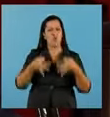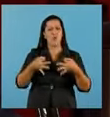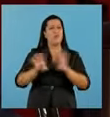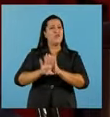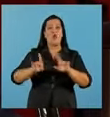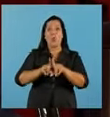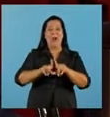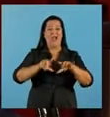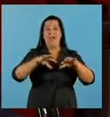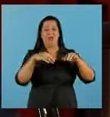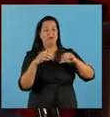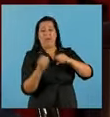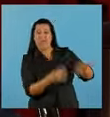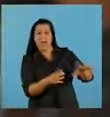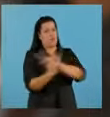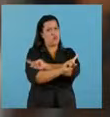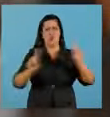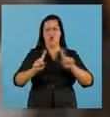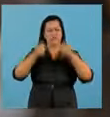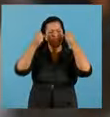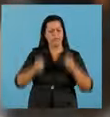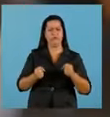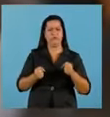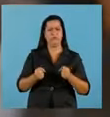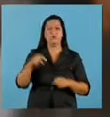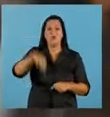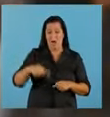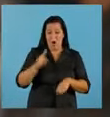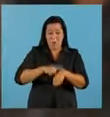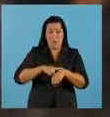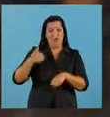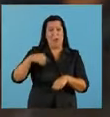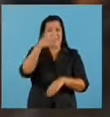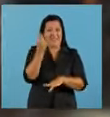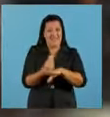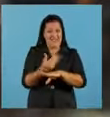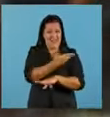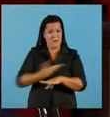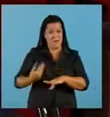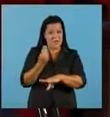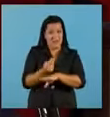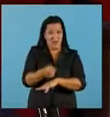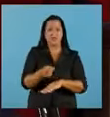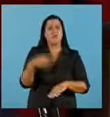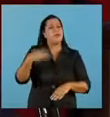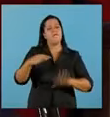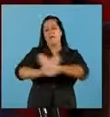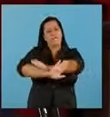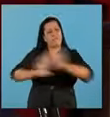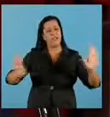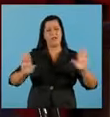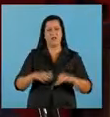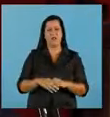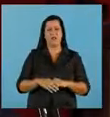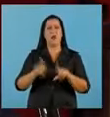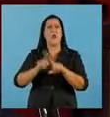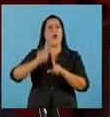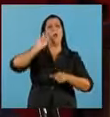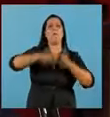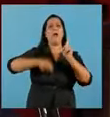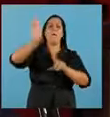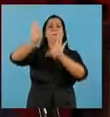quebraré. En este tiempo de la Argentina en el que nos toca gobernar, venimos a ponerle fin a la designación de